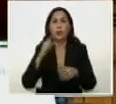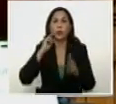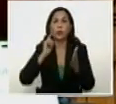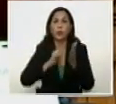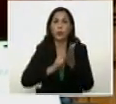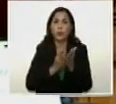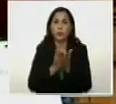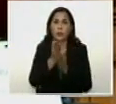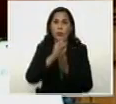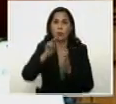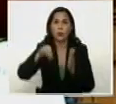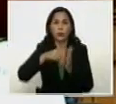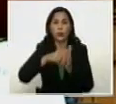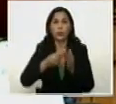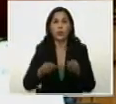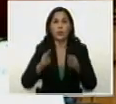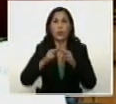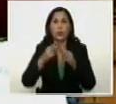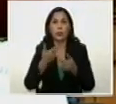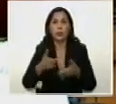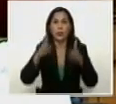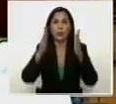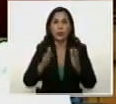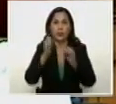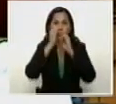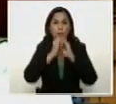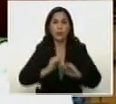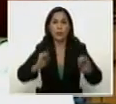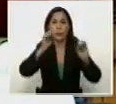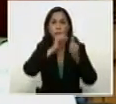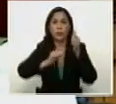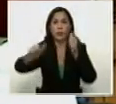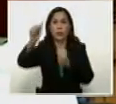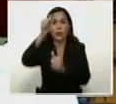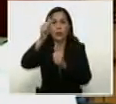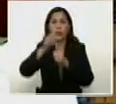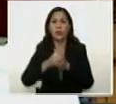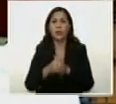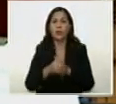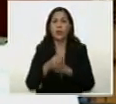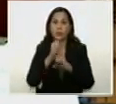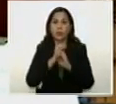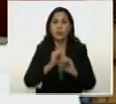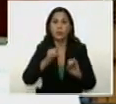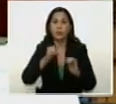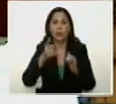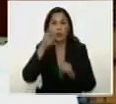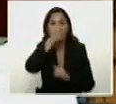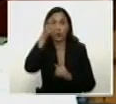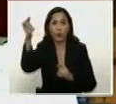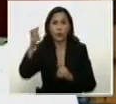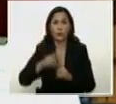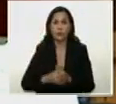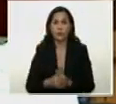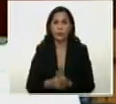cumplimiento estricto de nuestros valores de libertad, independencia, soberanía y autodeterminación de los